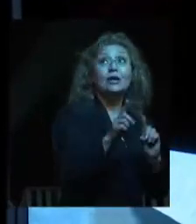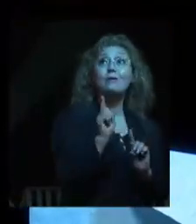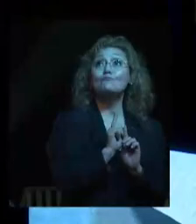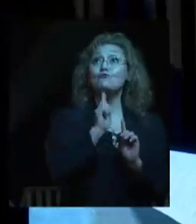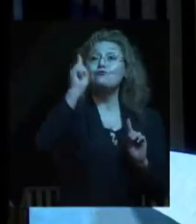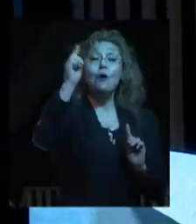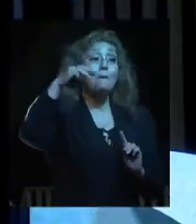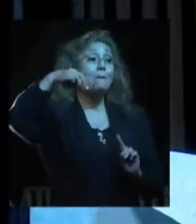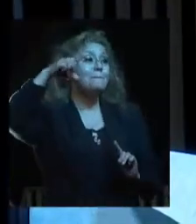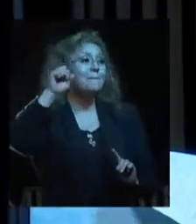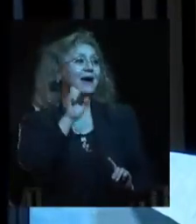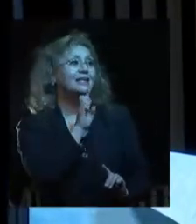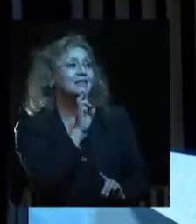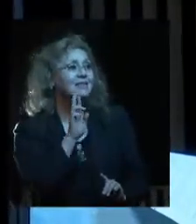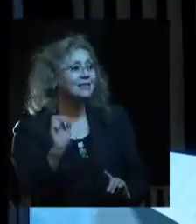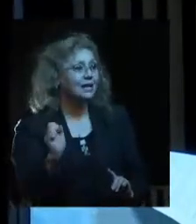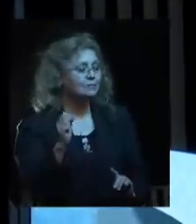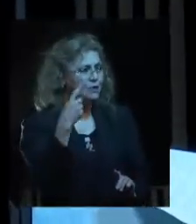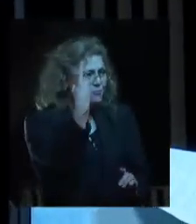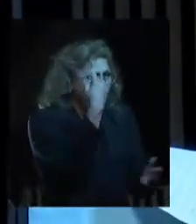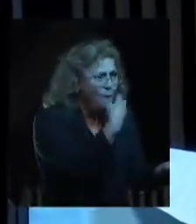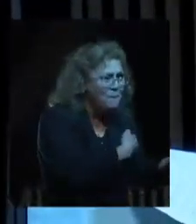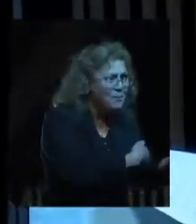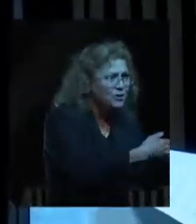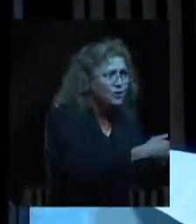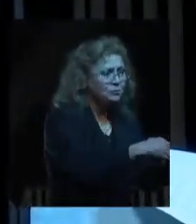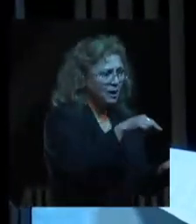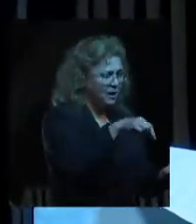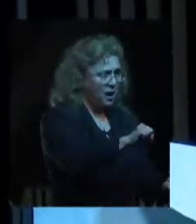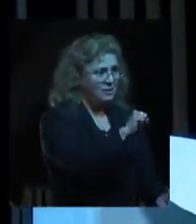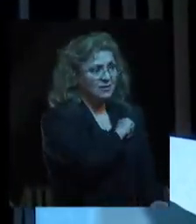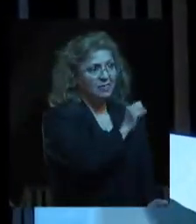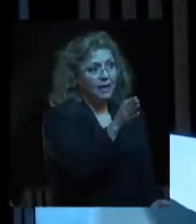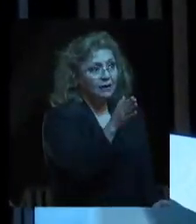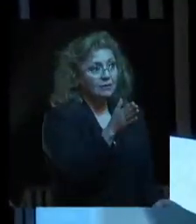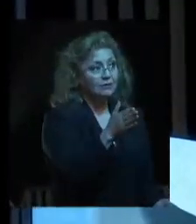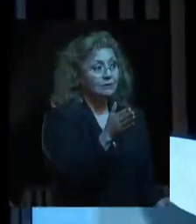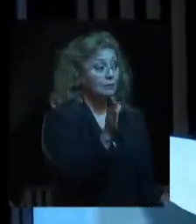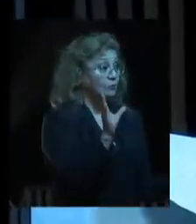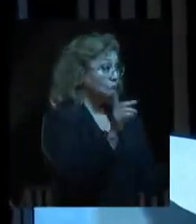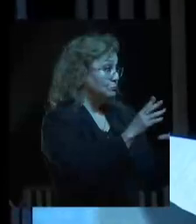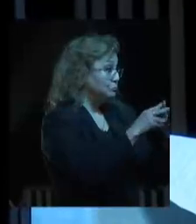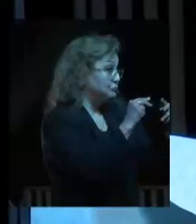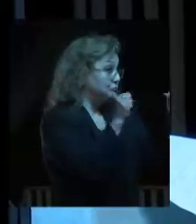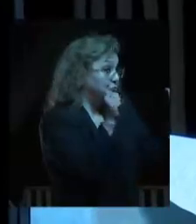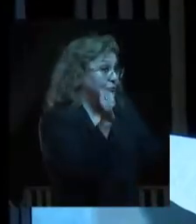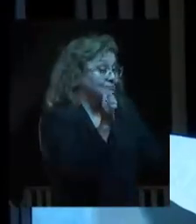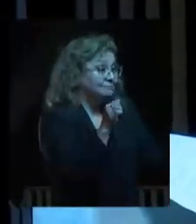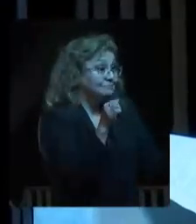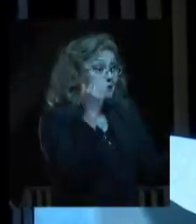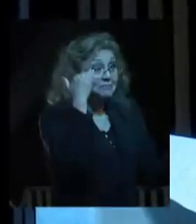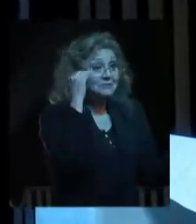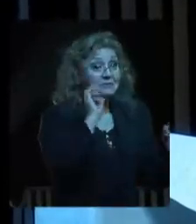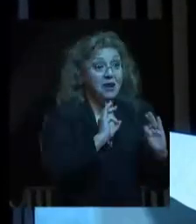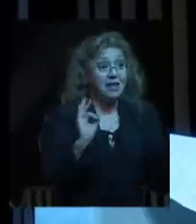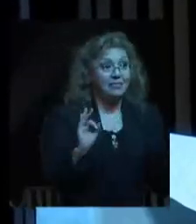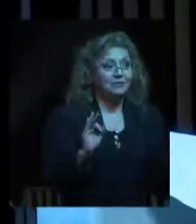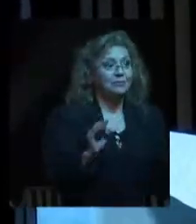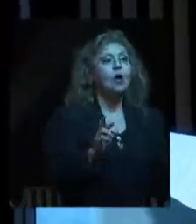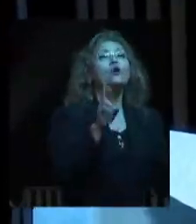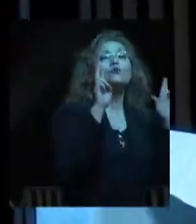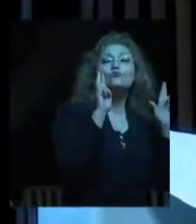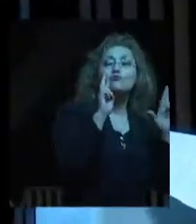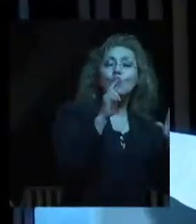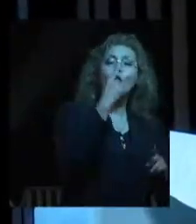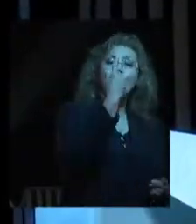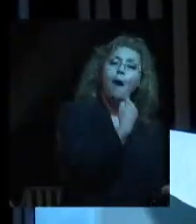millón. Pero 1 millón la sacáis de Santiago y ni se nota. Ojalá pudiéramos sacar 2 millones de personas para que